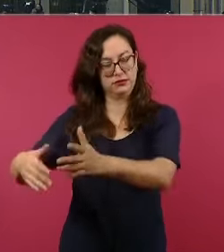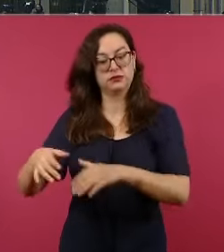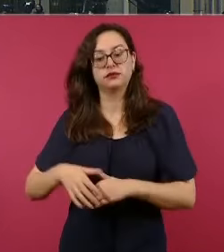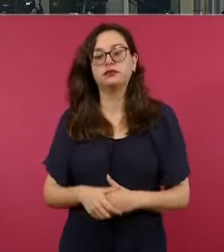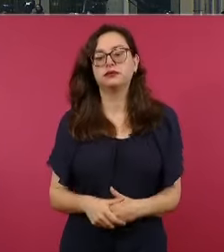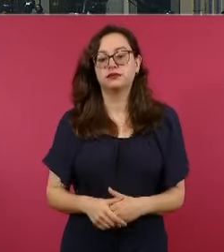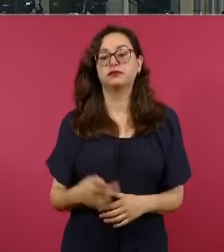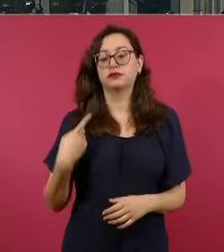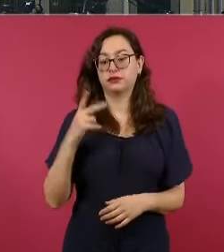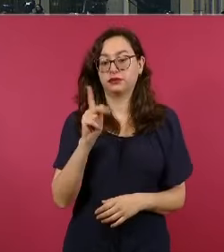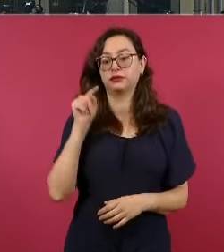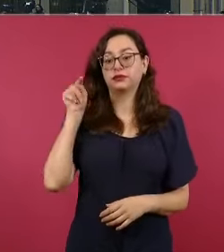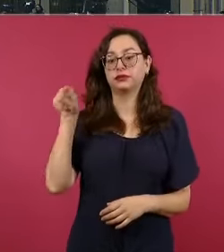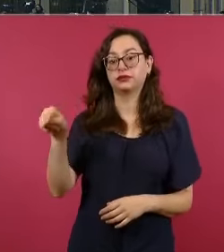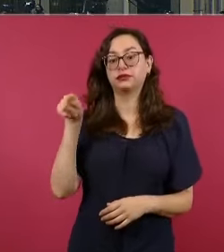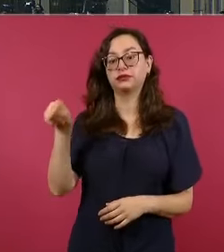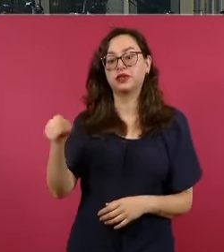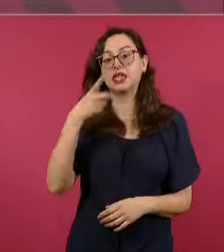de